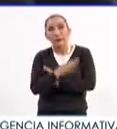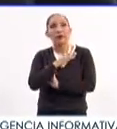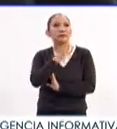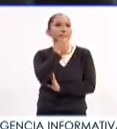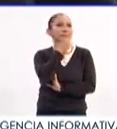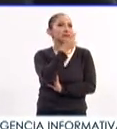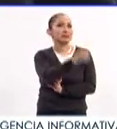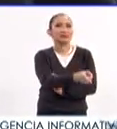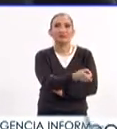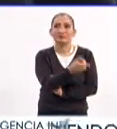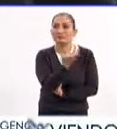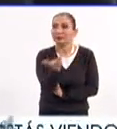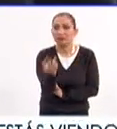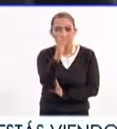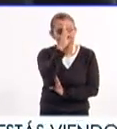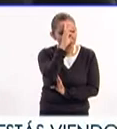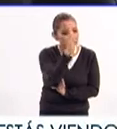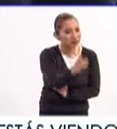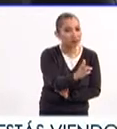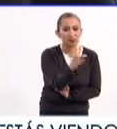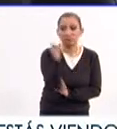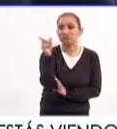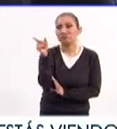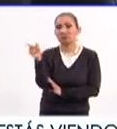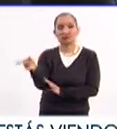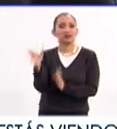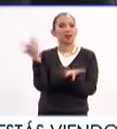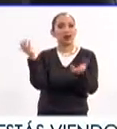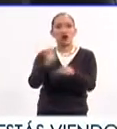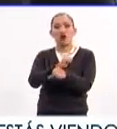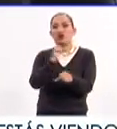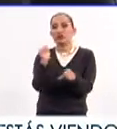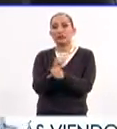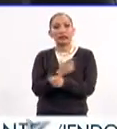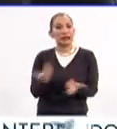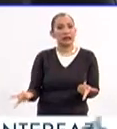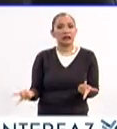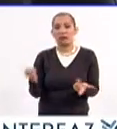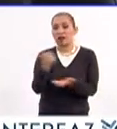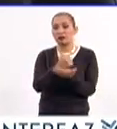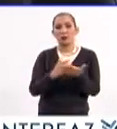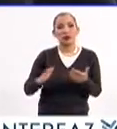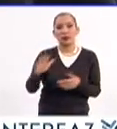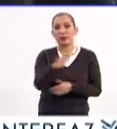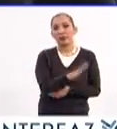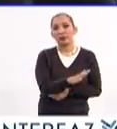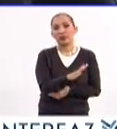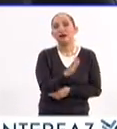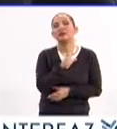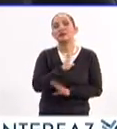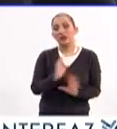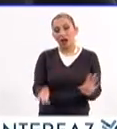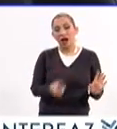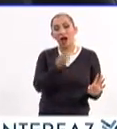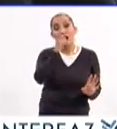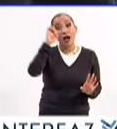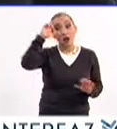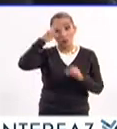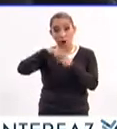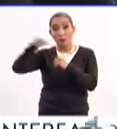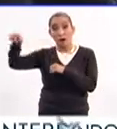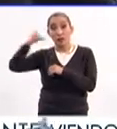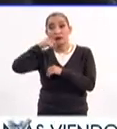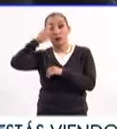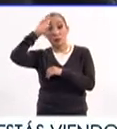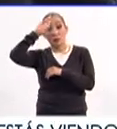hablar de la prohibición del coche en las ciudades. Ya se está hablando en Europa de que se